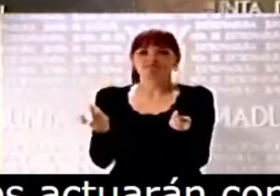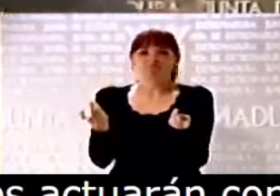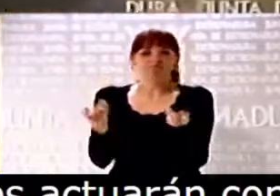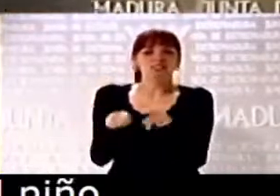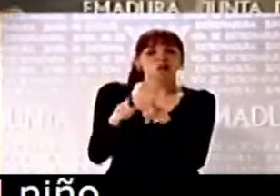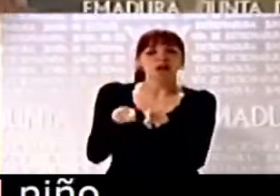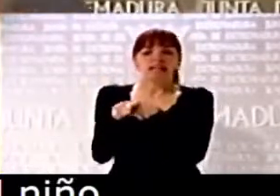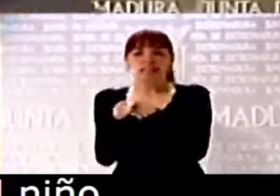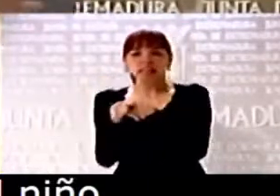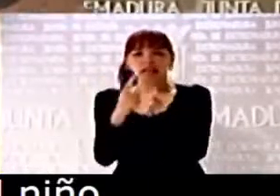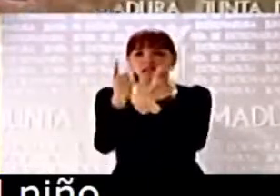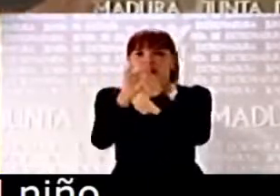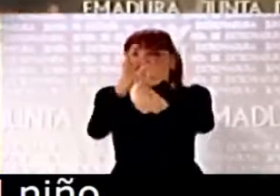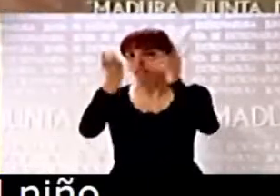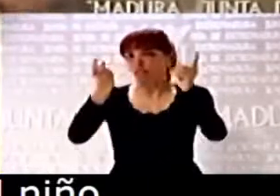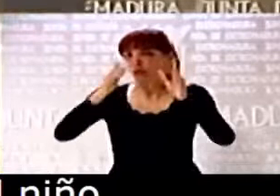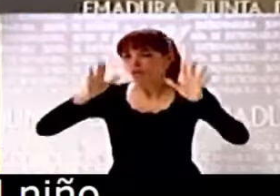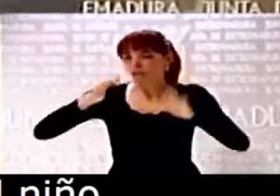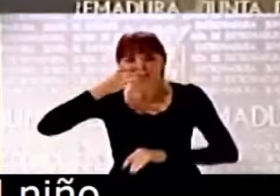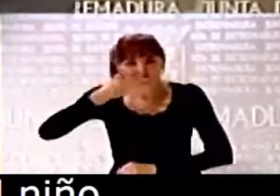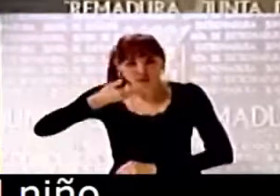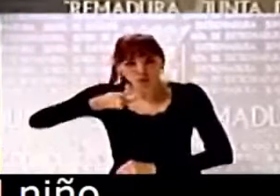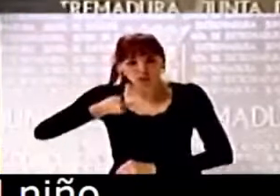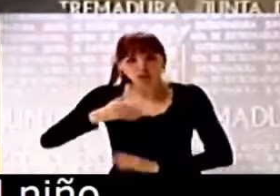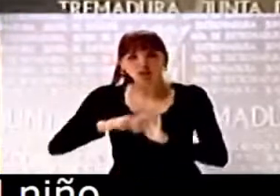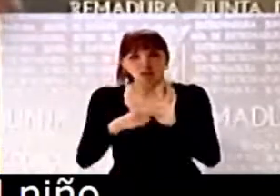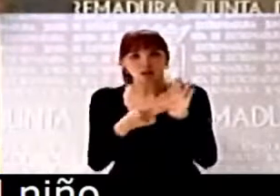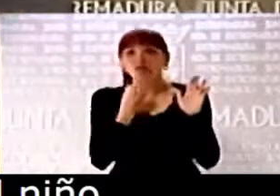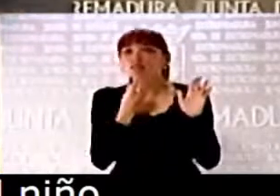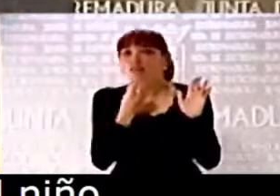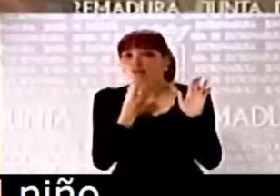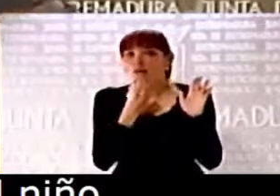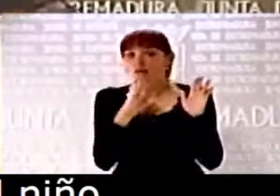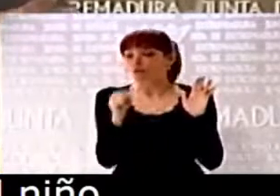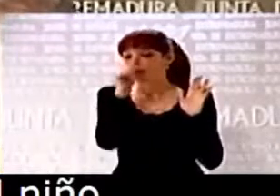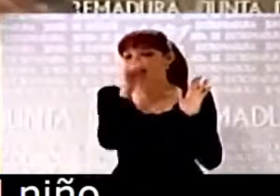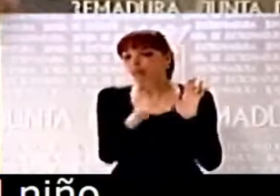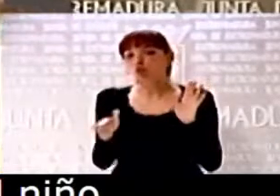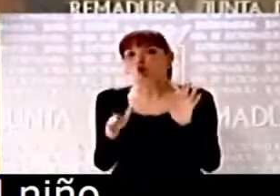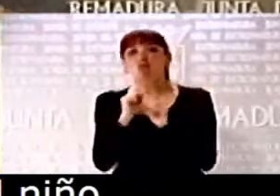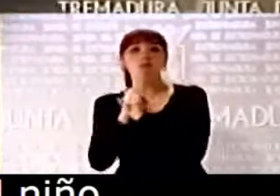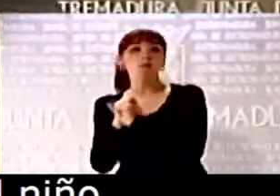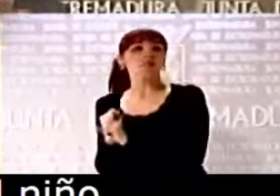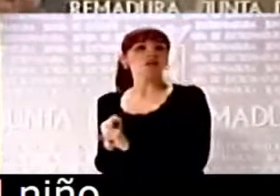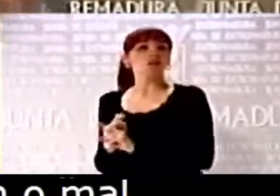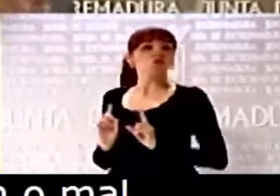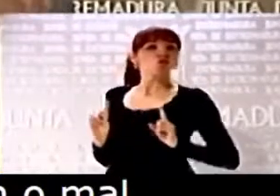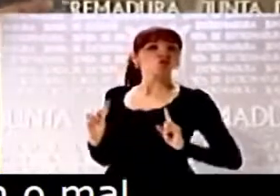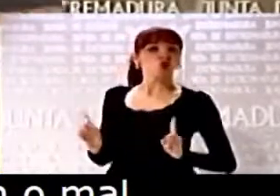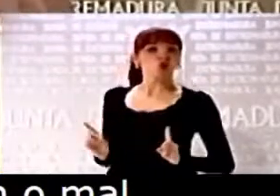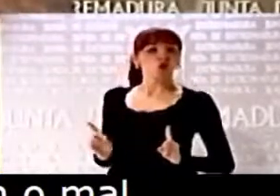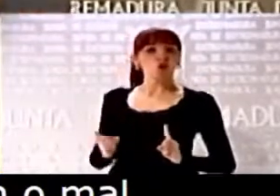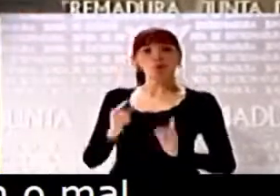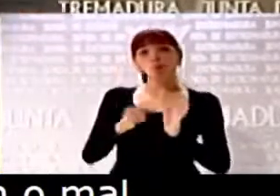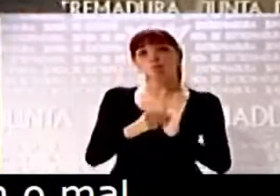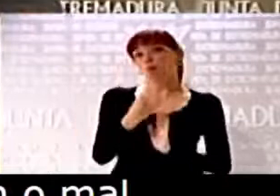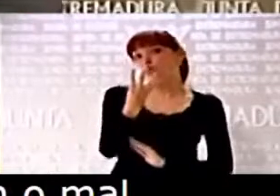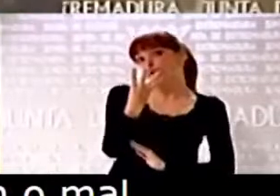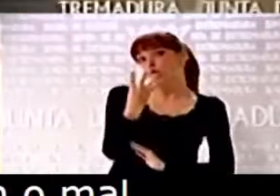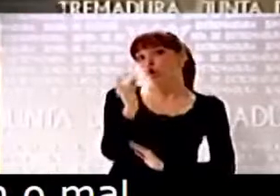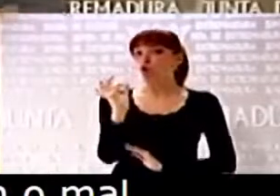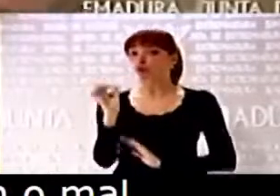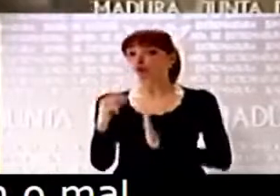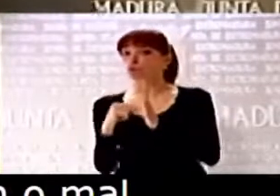se quiera hacer. Pero lo realmente importante es que lo que esta ley establece es que los niños no dependan solamente de un 4 o de un 6,